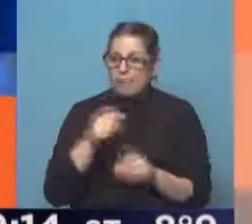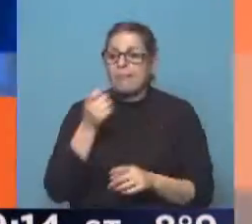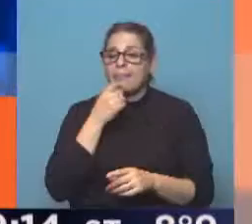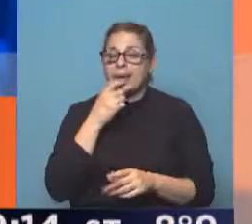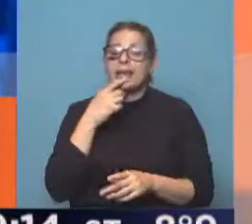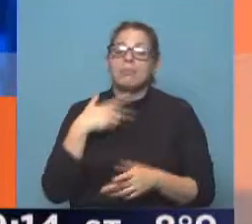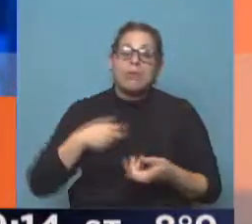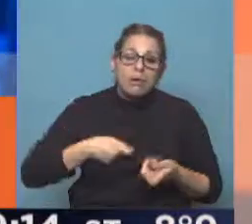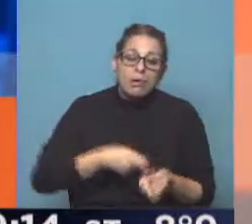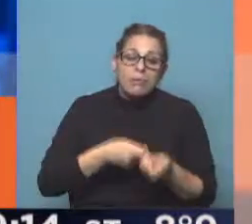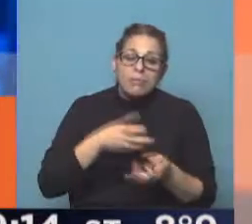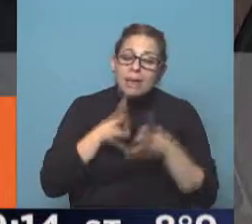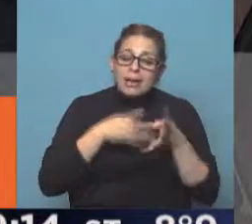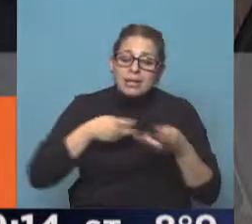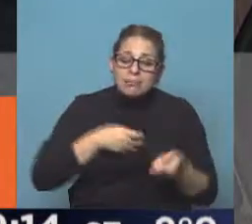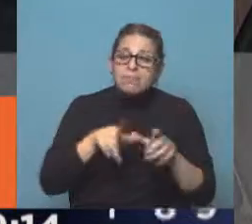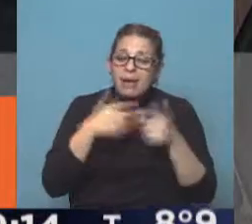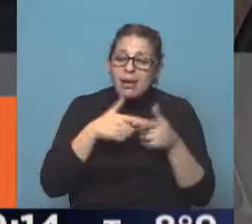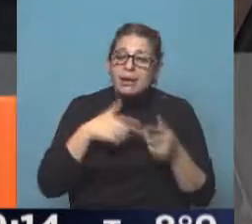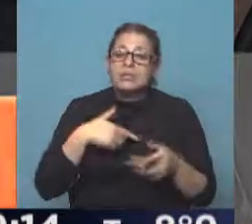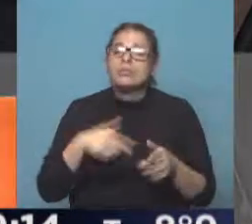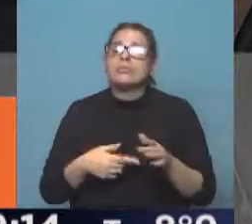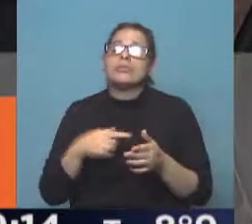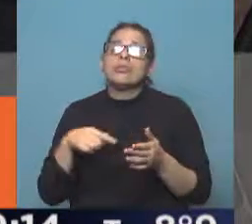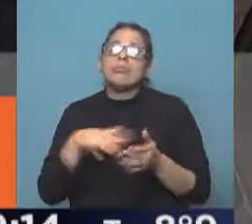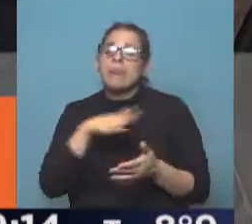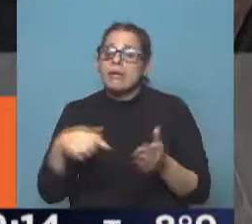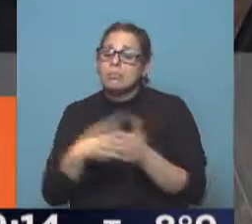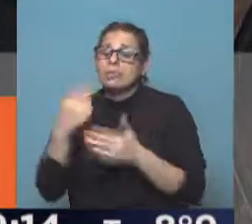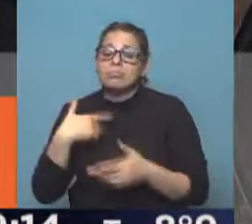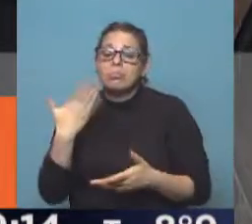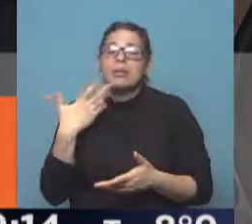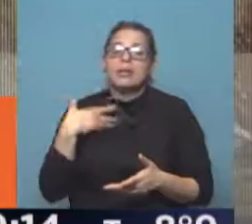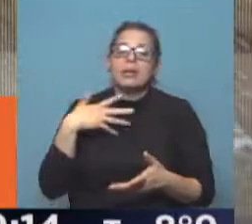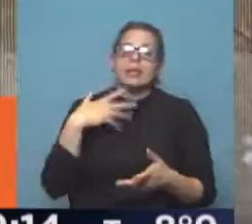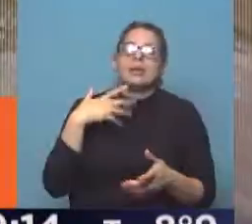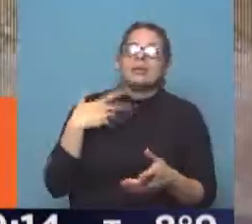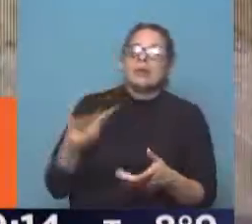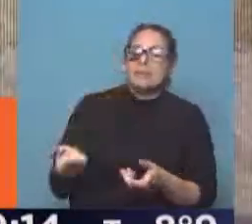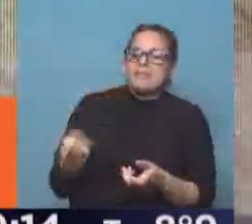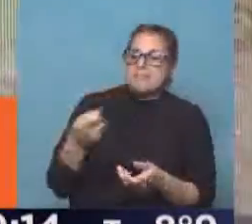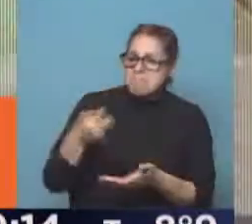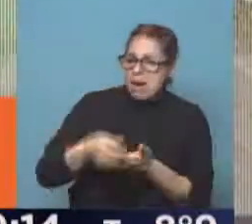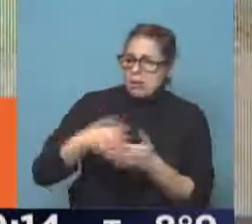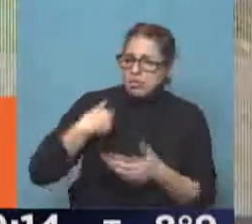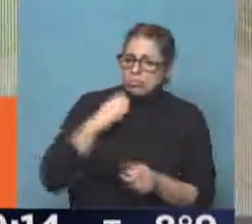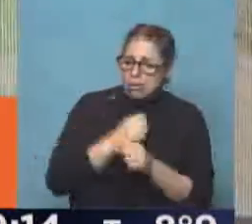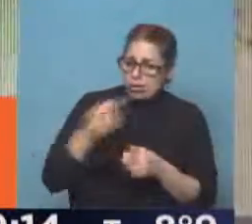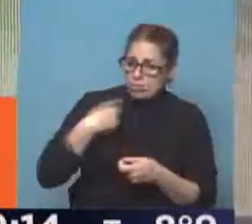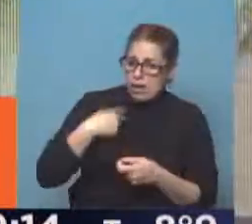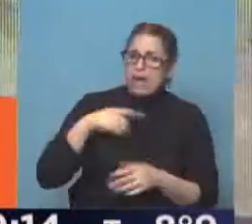máquina de cortar pastos, iba al centro del barrio y encontraba alguna changa que complementaba el ingreso. Hoy, todo lo que tiene que ver